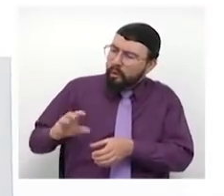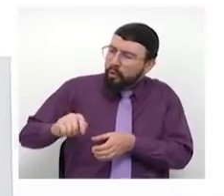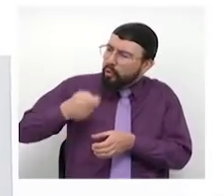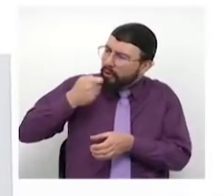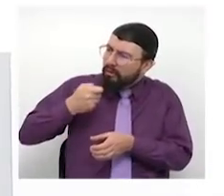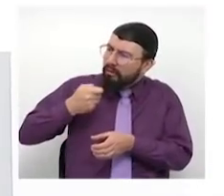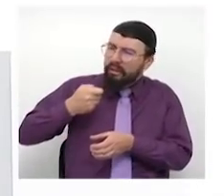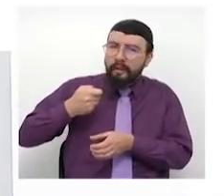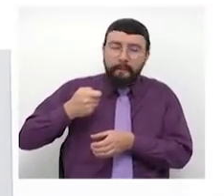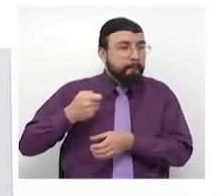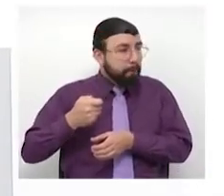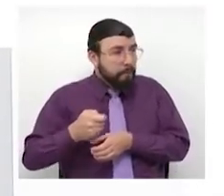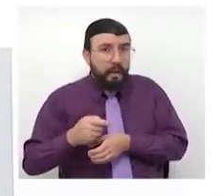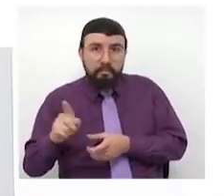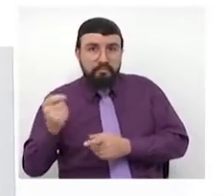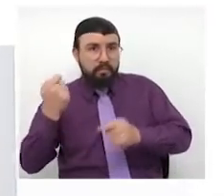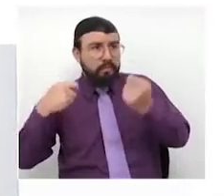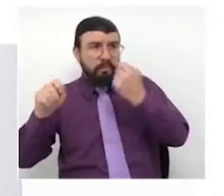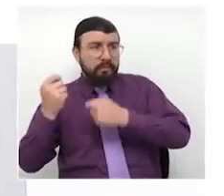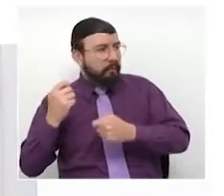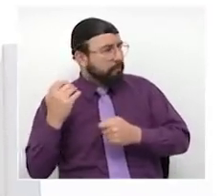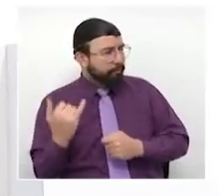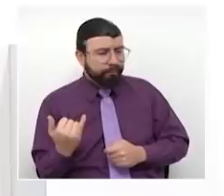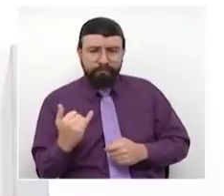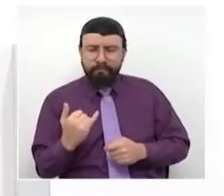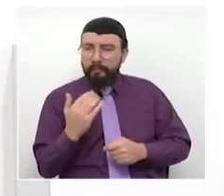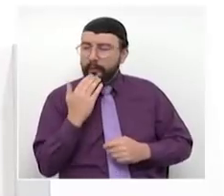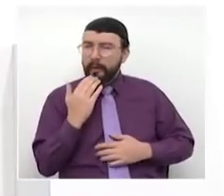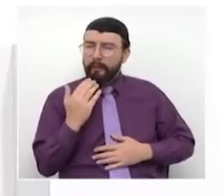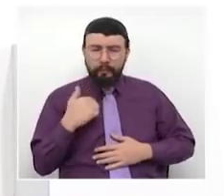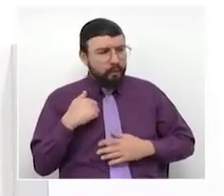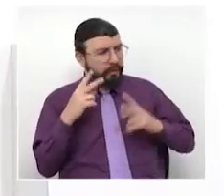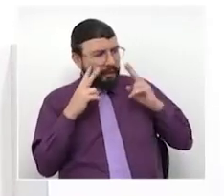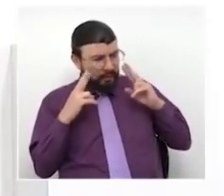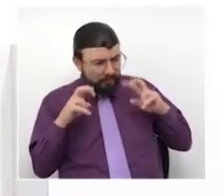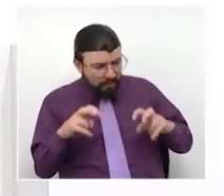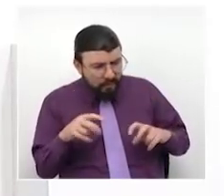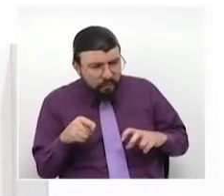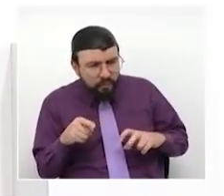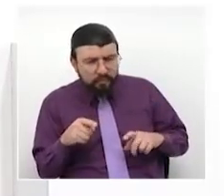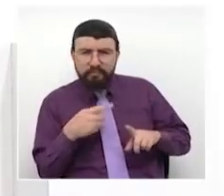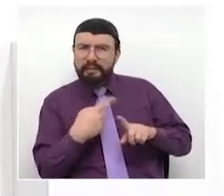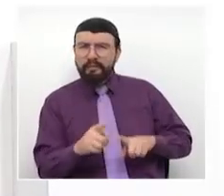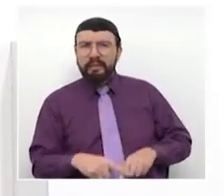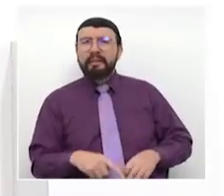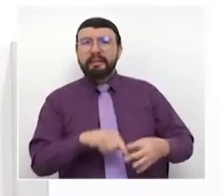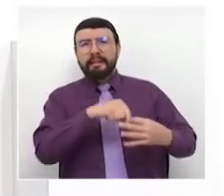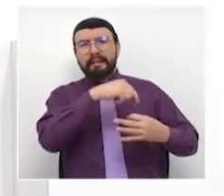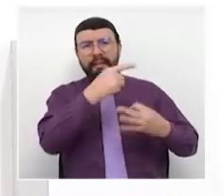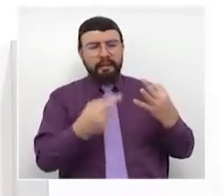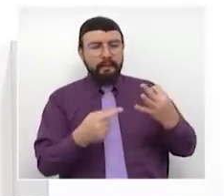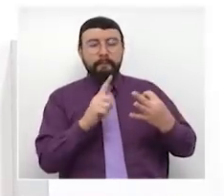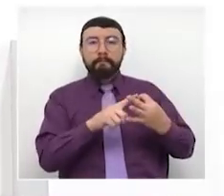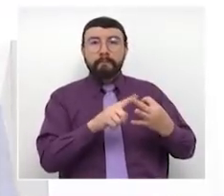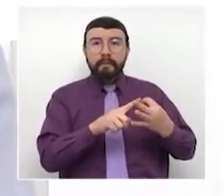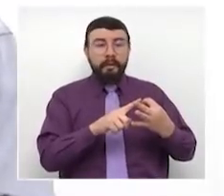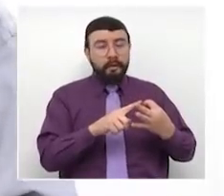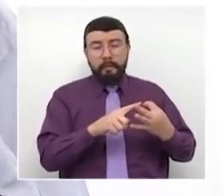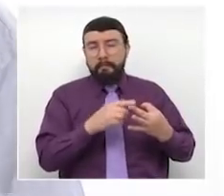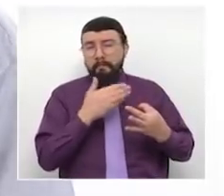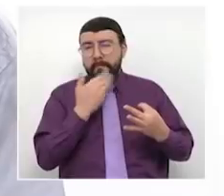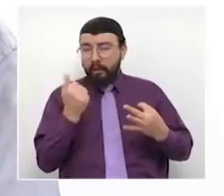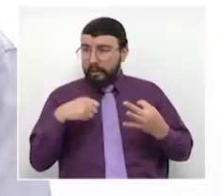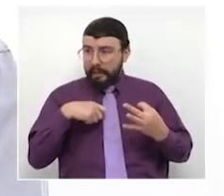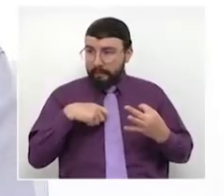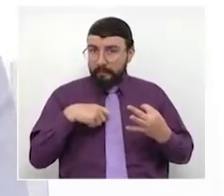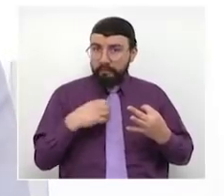colágeno en el mercado. Ahí yo me pongo a investigar mucho y hay 3 tipos de colágeno. De los mejores colágenos que tenemos es